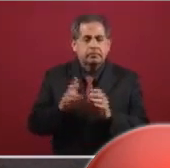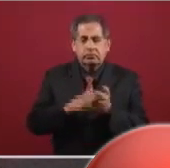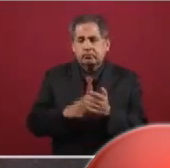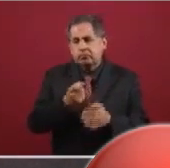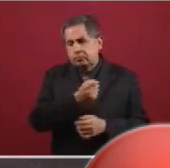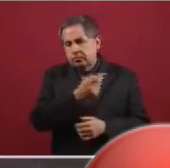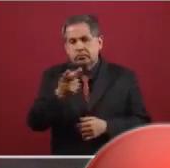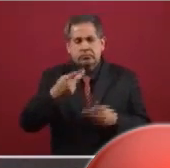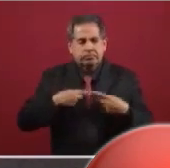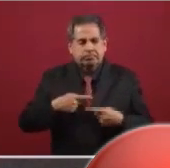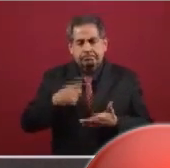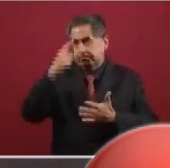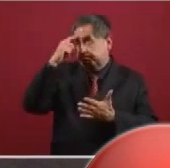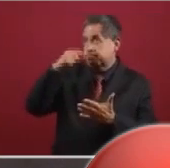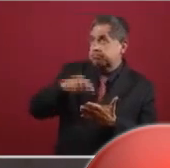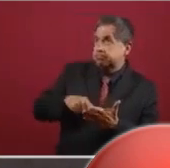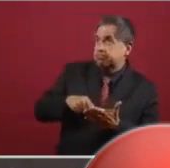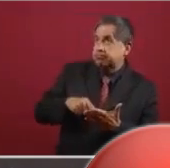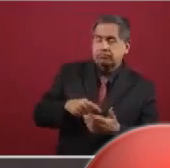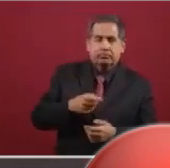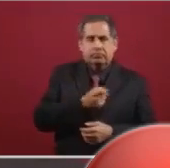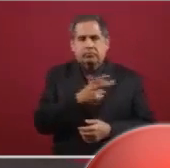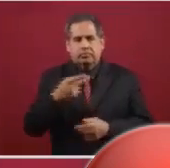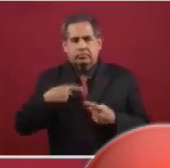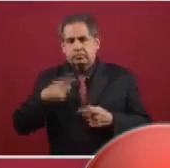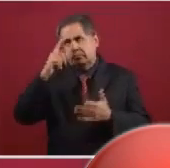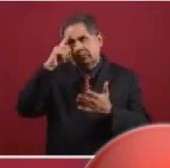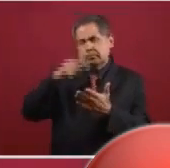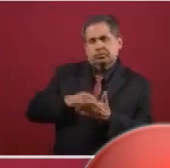creyentes y no creyentes, pero sí hay